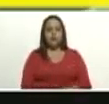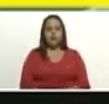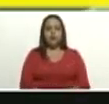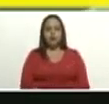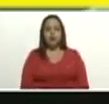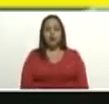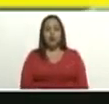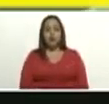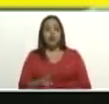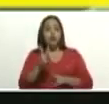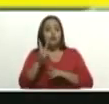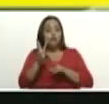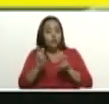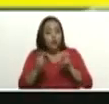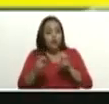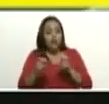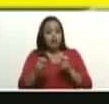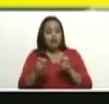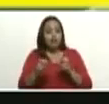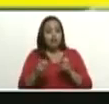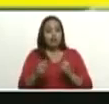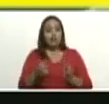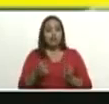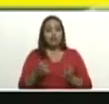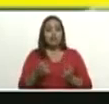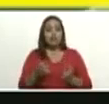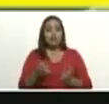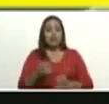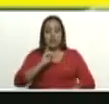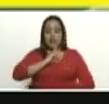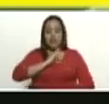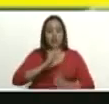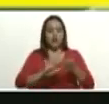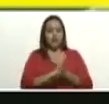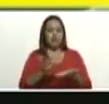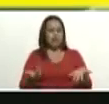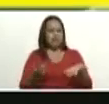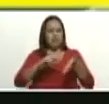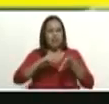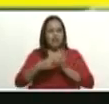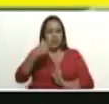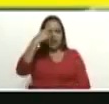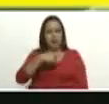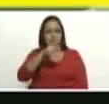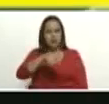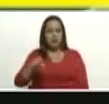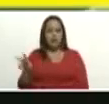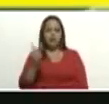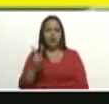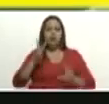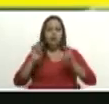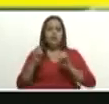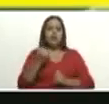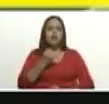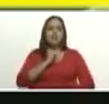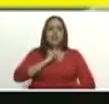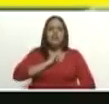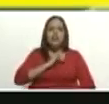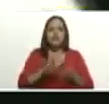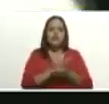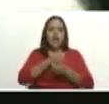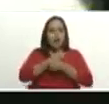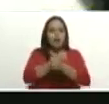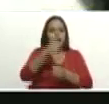identidad de lo que es el ser venezolano, una nueva identidad de lo que es amar a